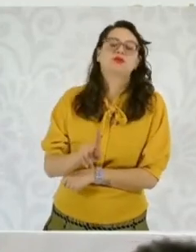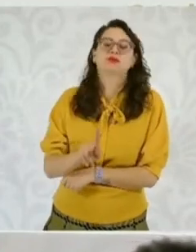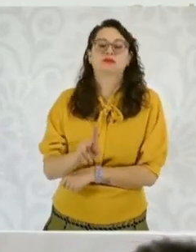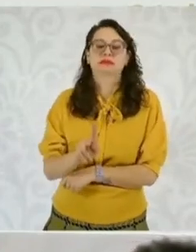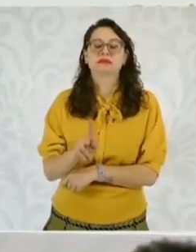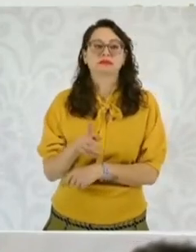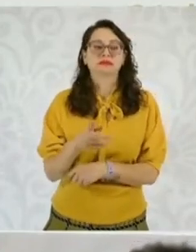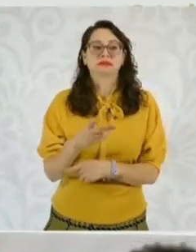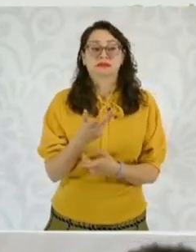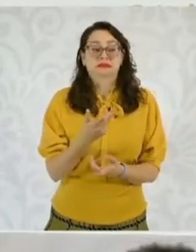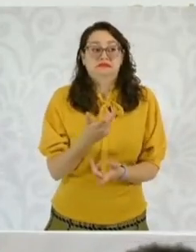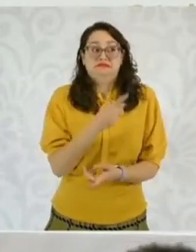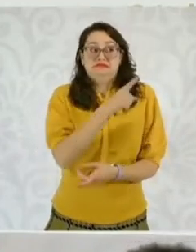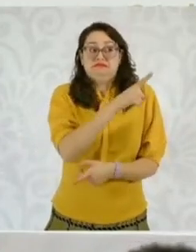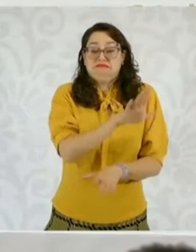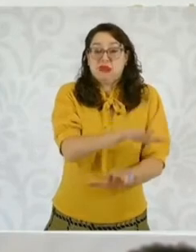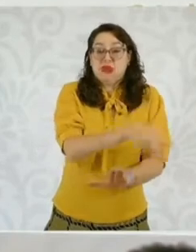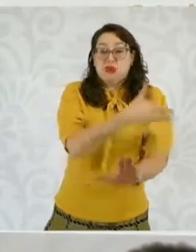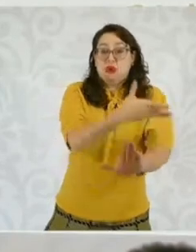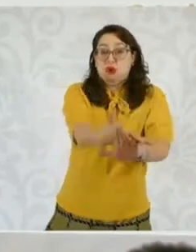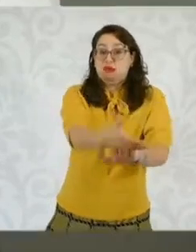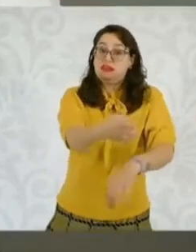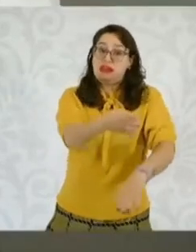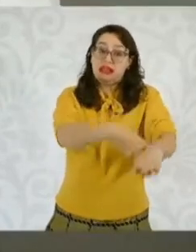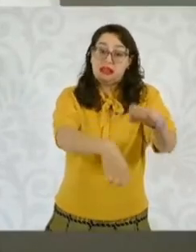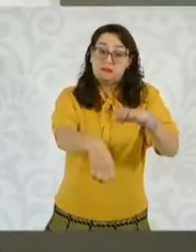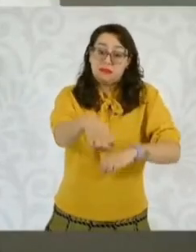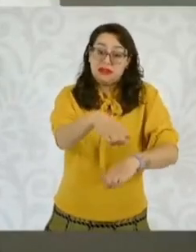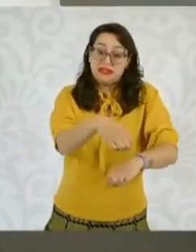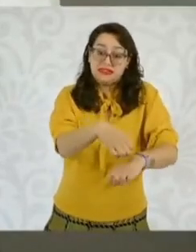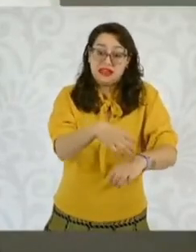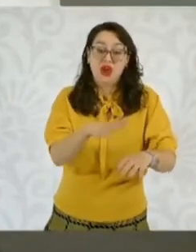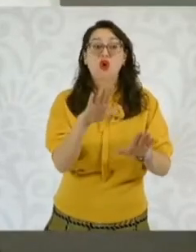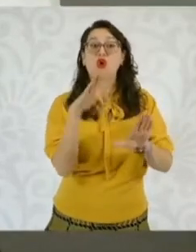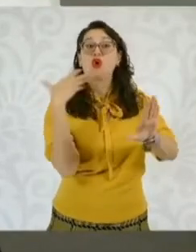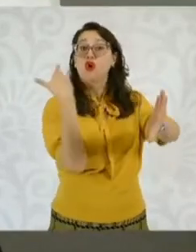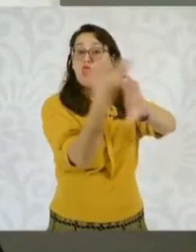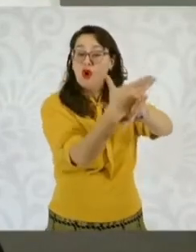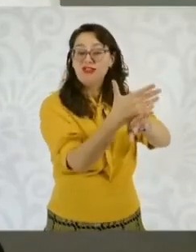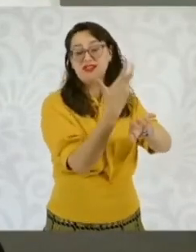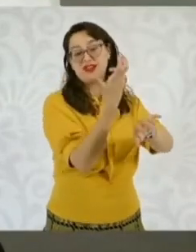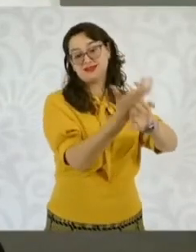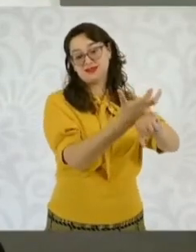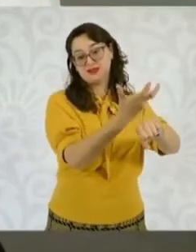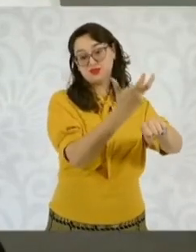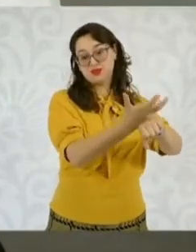Unidos, en el consumidor final. Entonces, la siguiente, por favor.